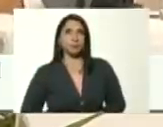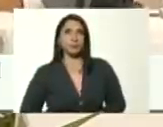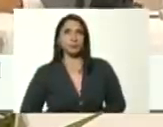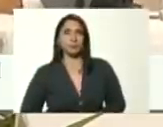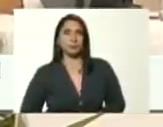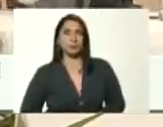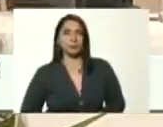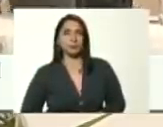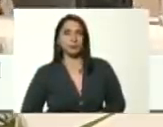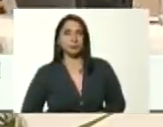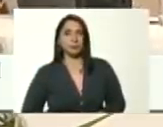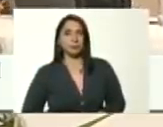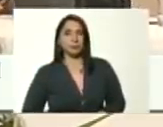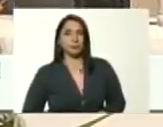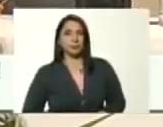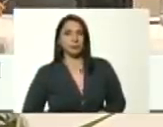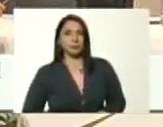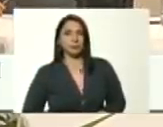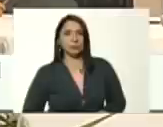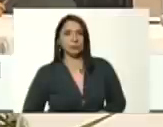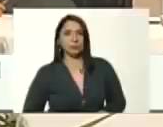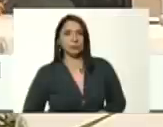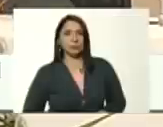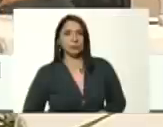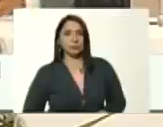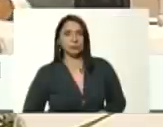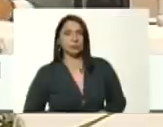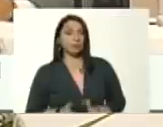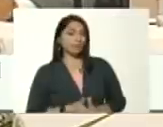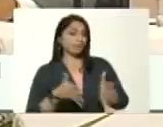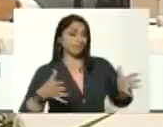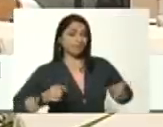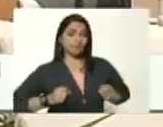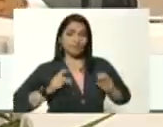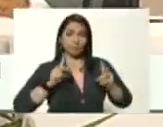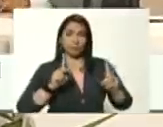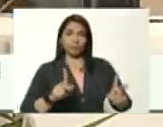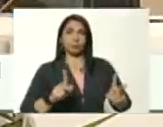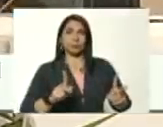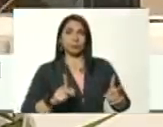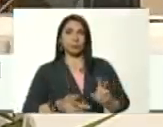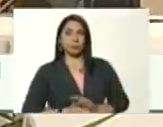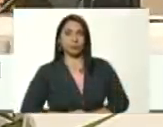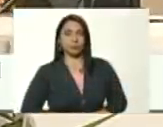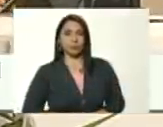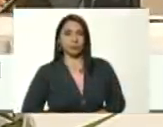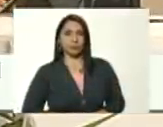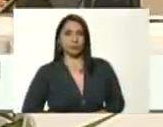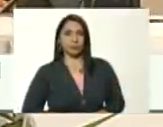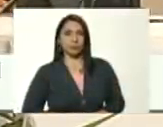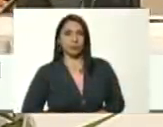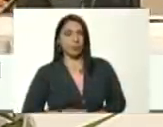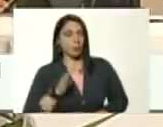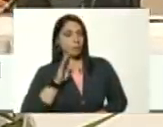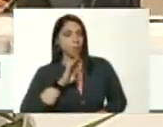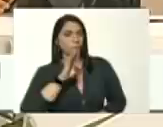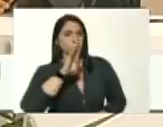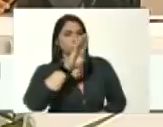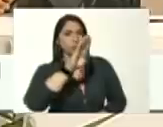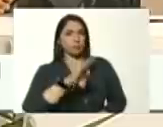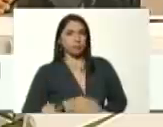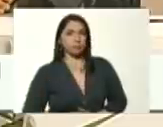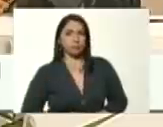es una tremenda oportunidad para que en el futuro